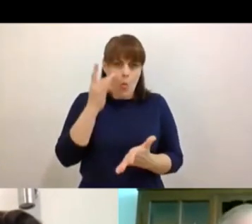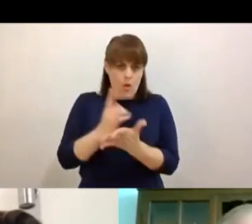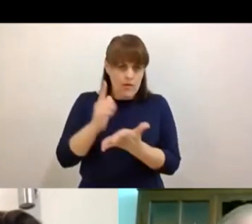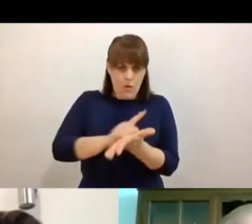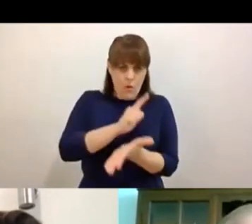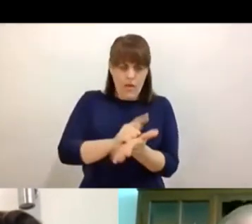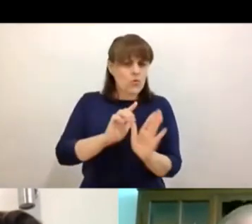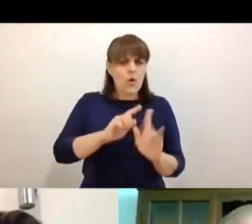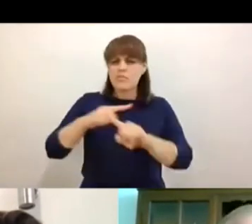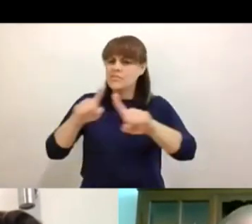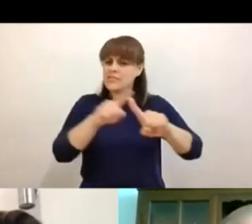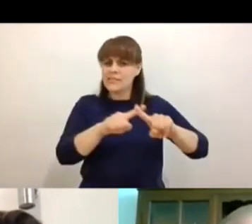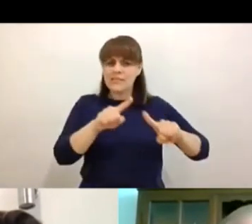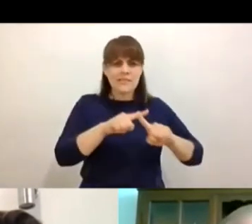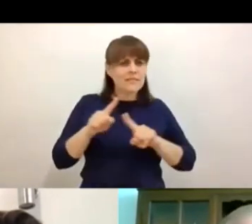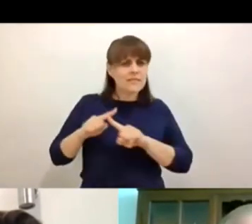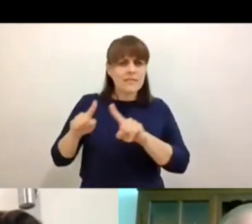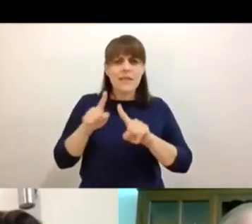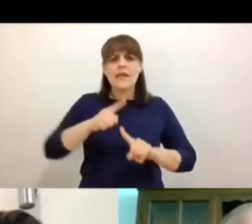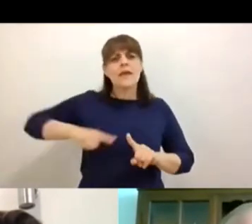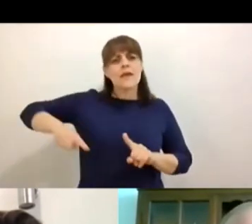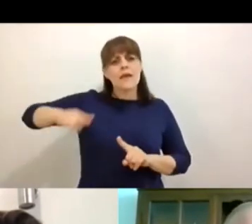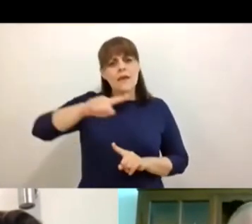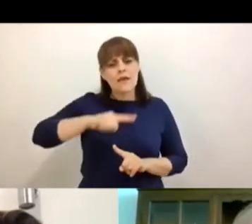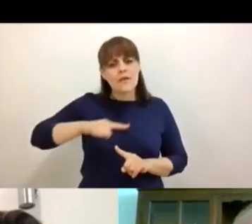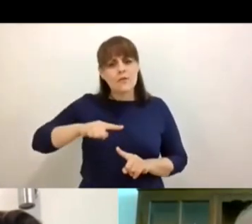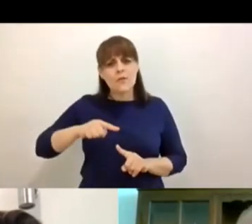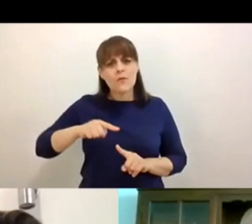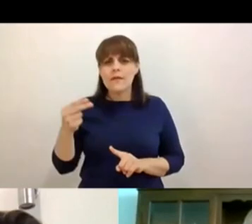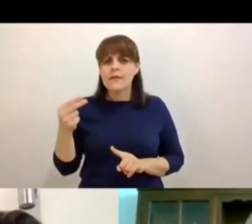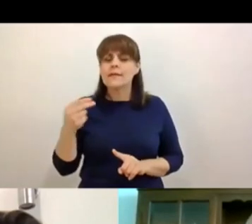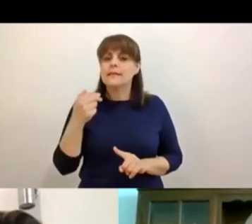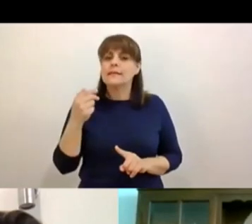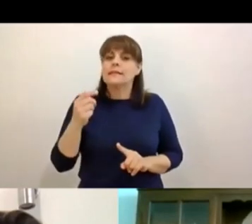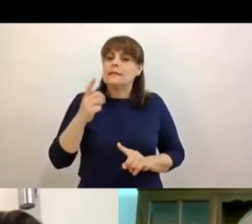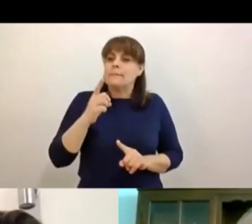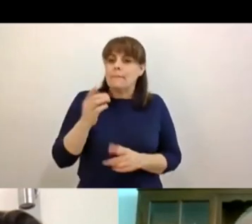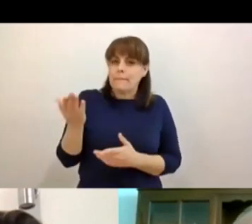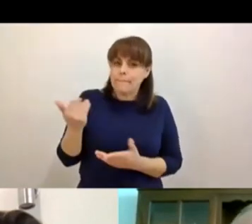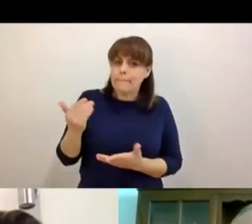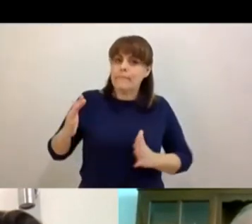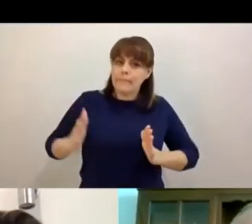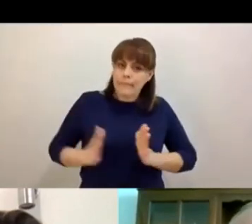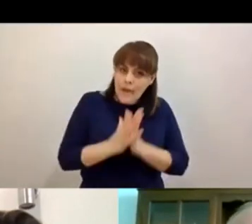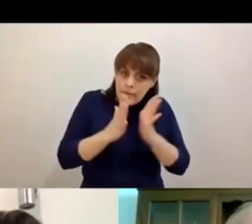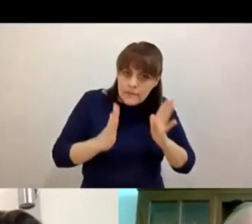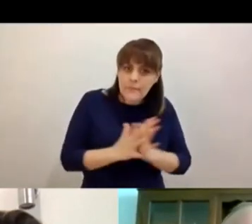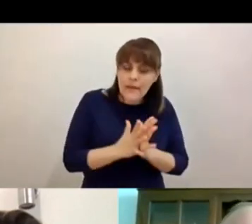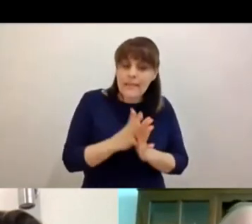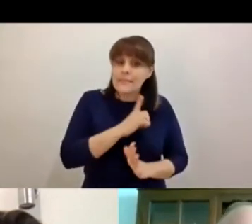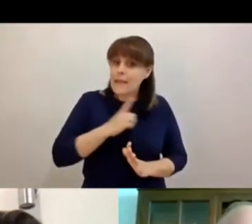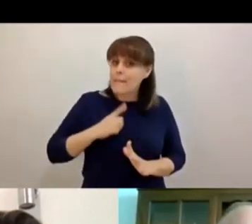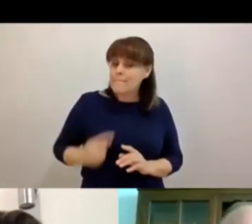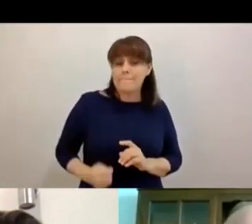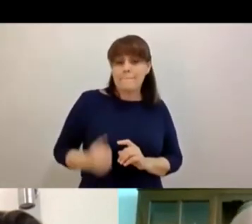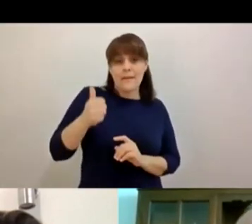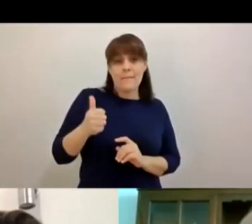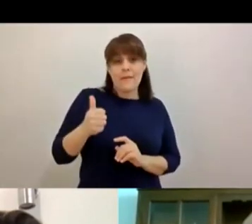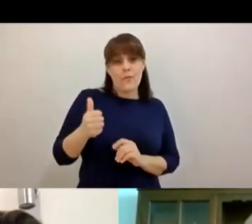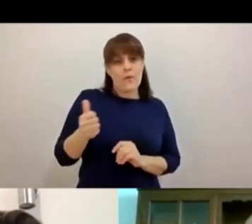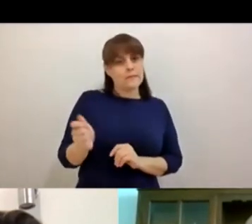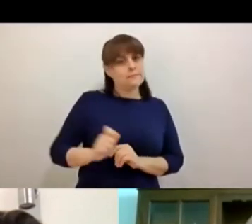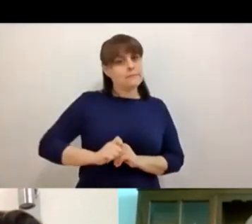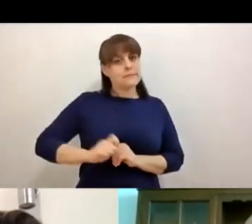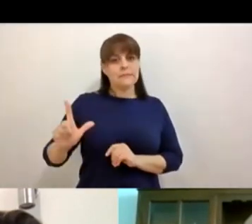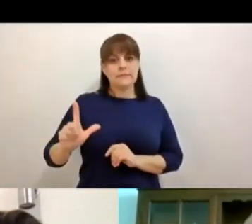que tuviera la posibilidad, la necesidad de participar en él, de tener esta especialización, para poder entender todo el